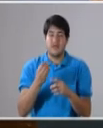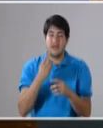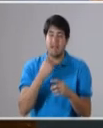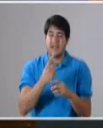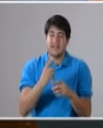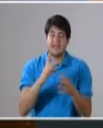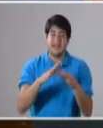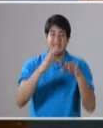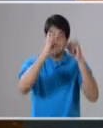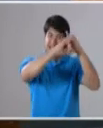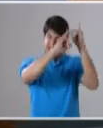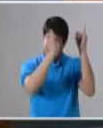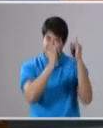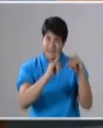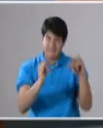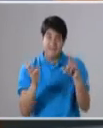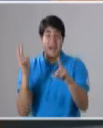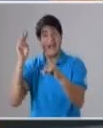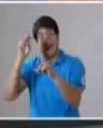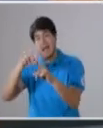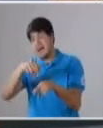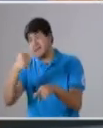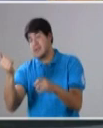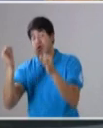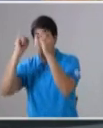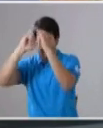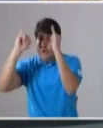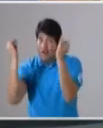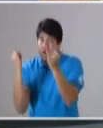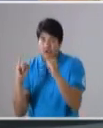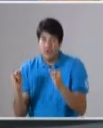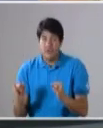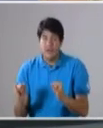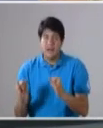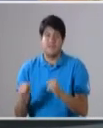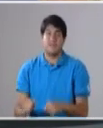o como dirían en mi pueblo, de estatua a estatua, ¿va?